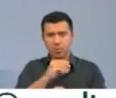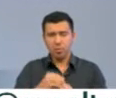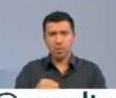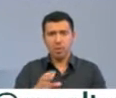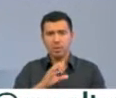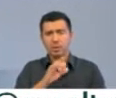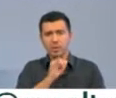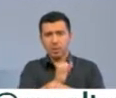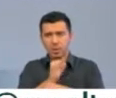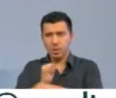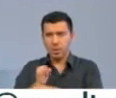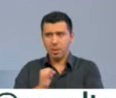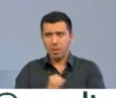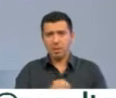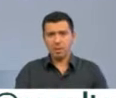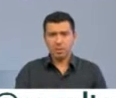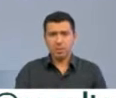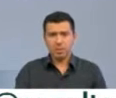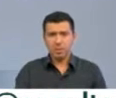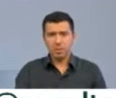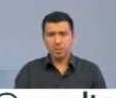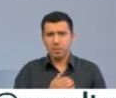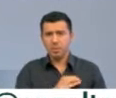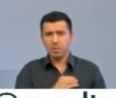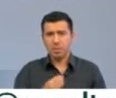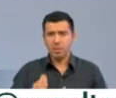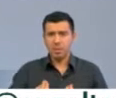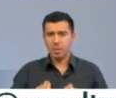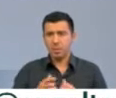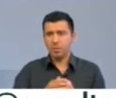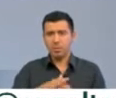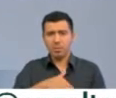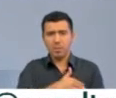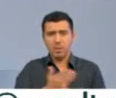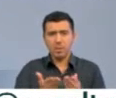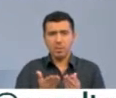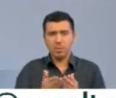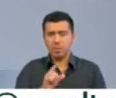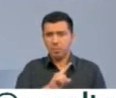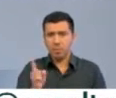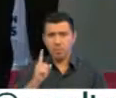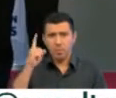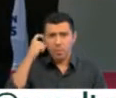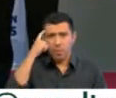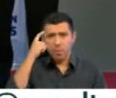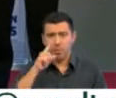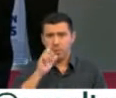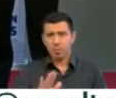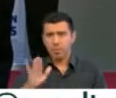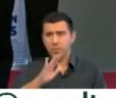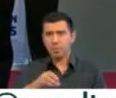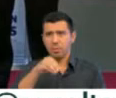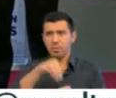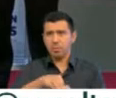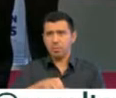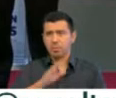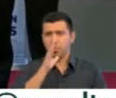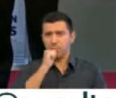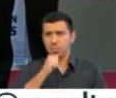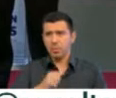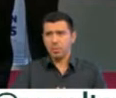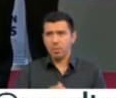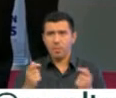religiosas que ni el Ministerio de Educación ni el Gobierno Nacional han implementado, ni